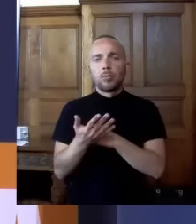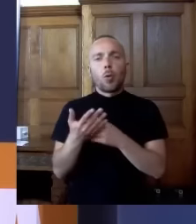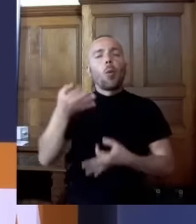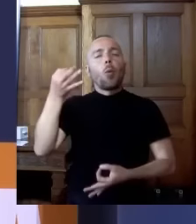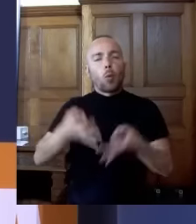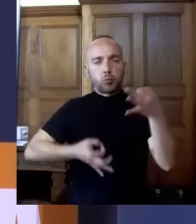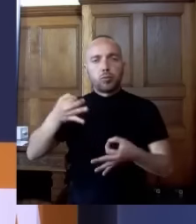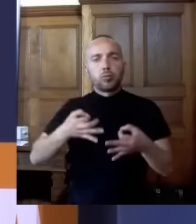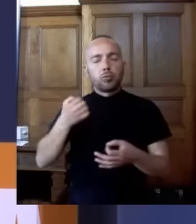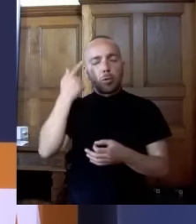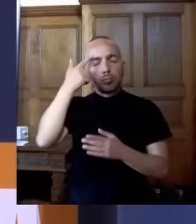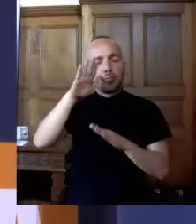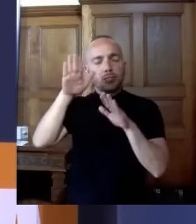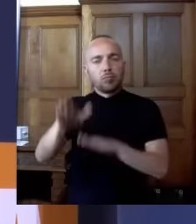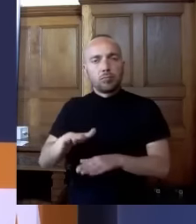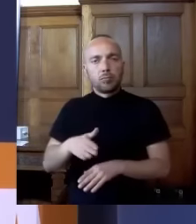dugu